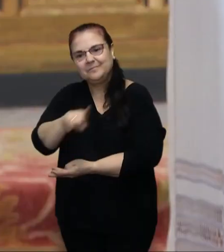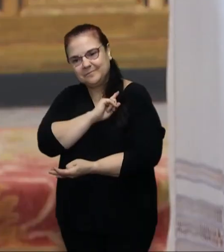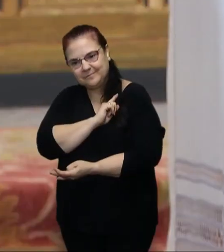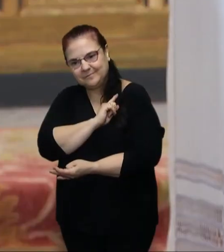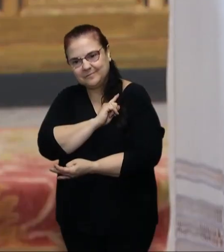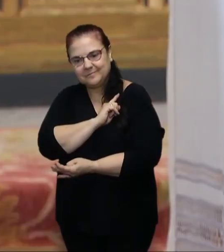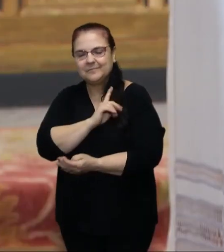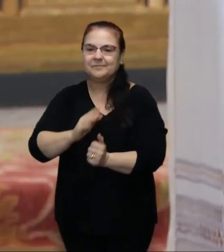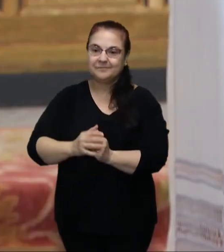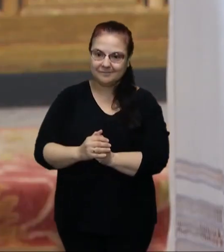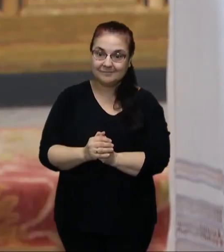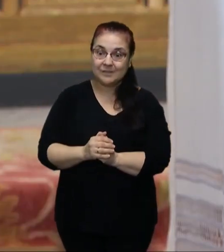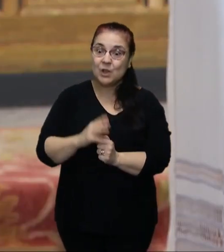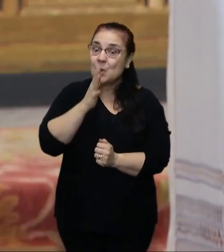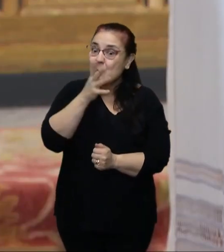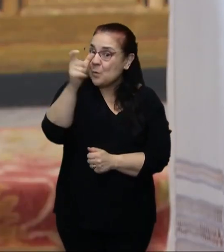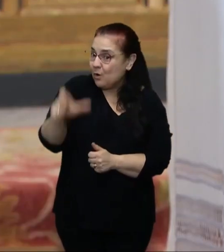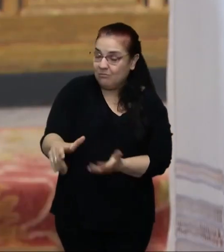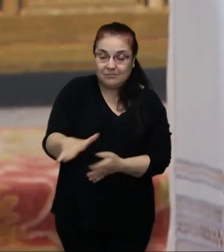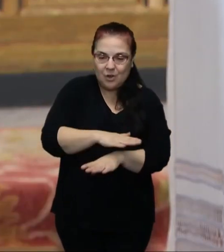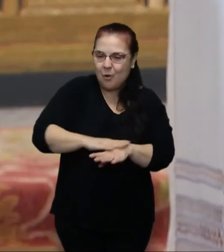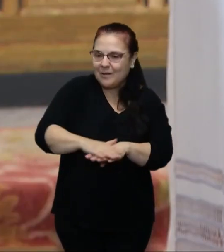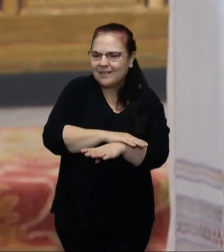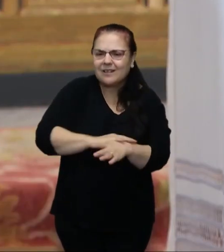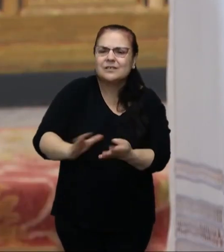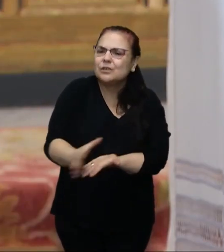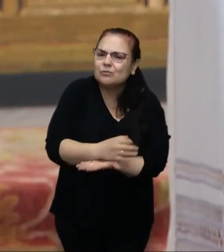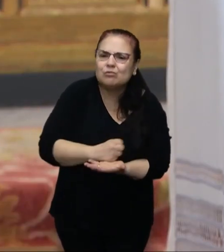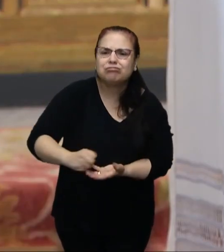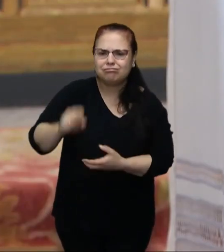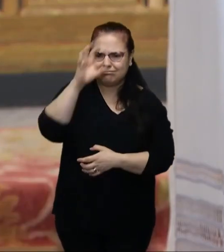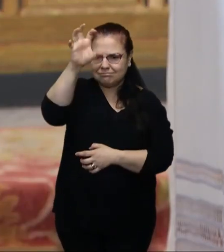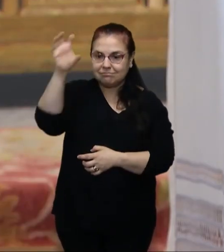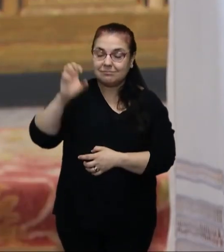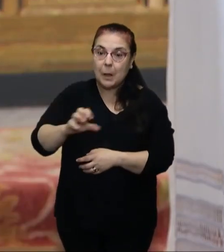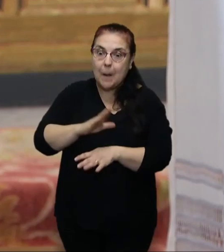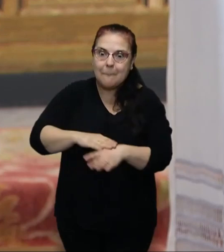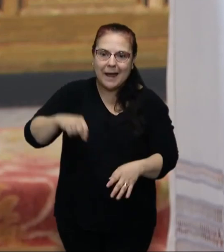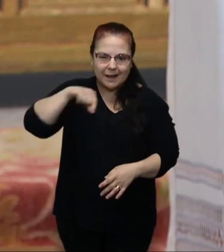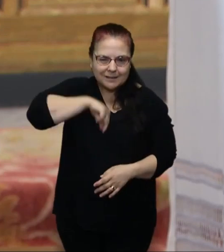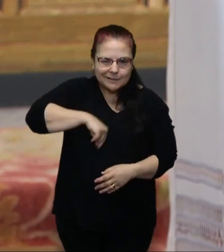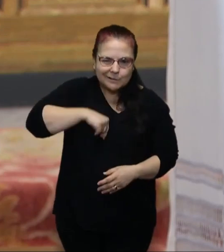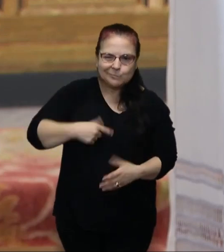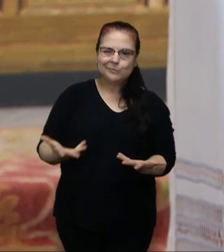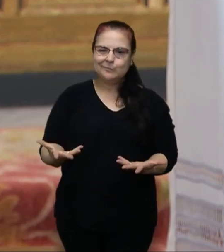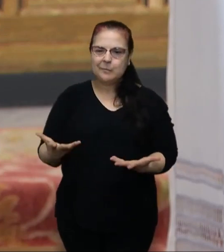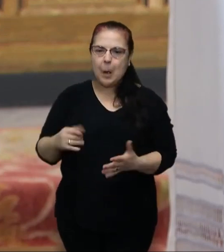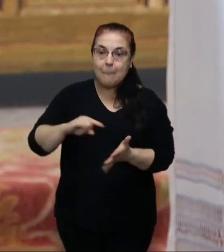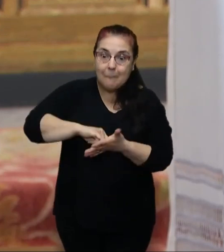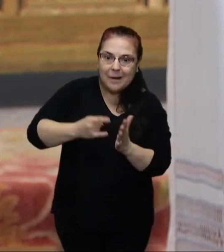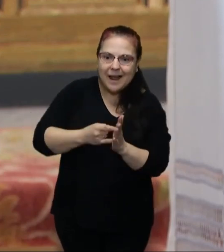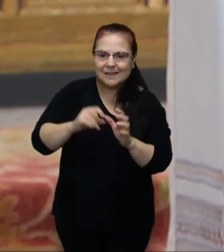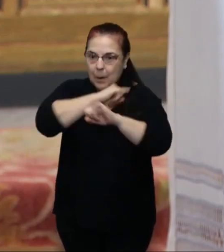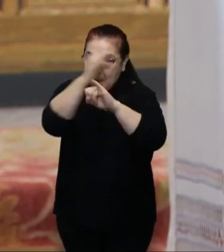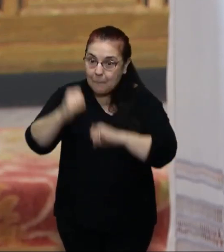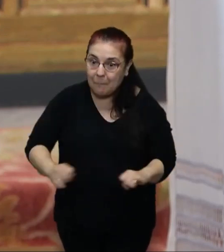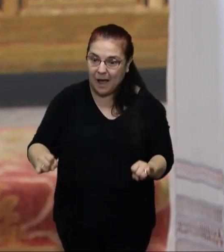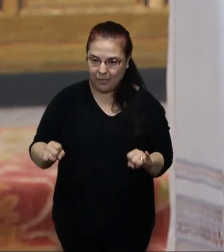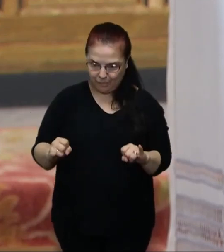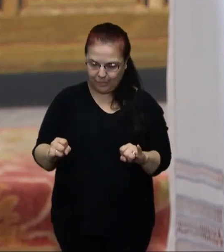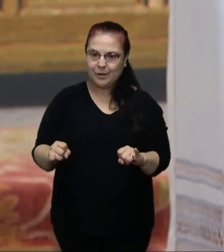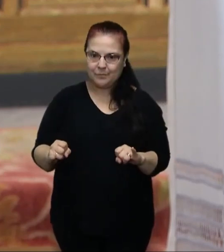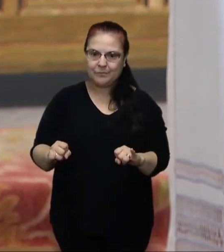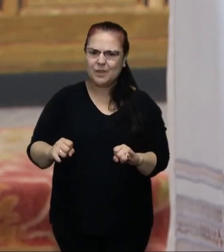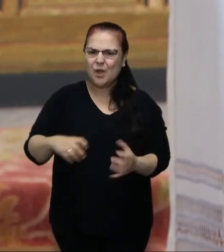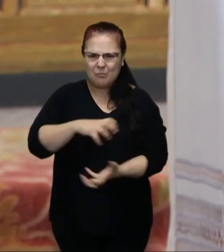óyenos. Por los gobernantes de todos los países, para que el Espíritu les inspire planes de paz y no de aflicción